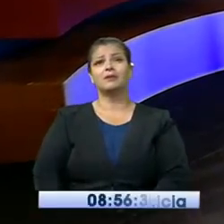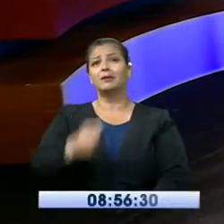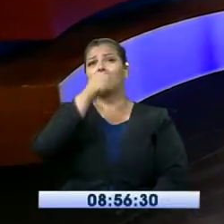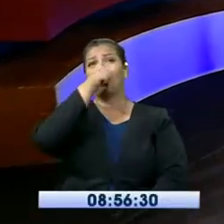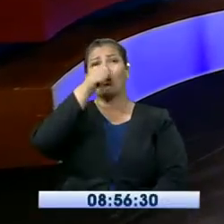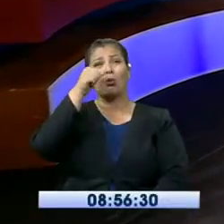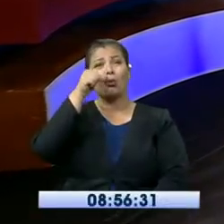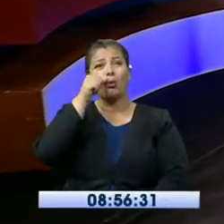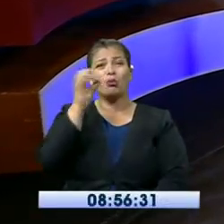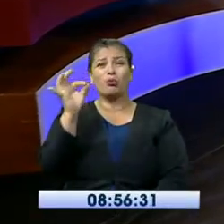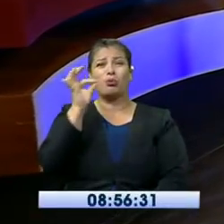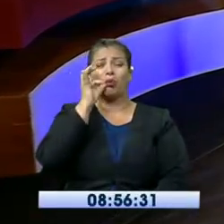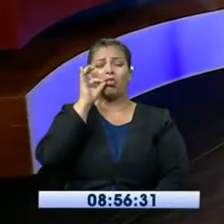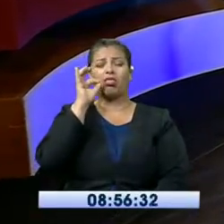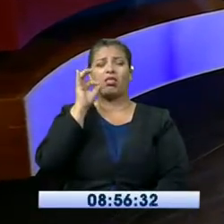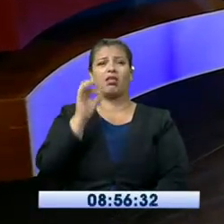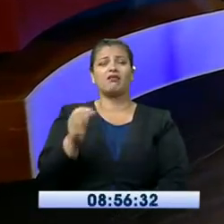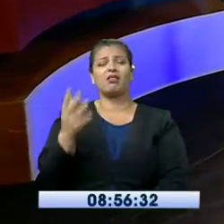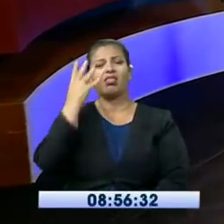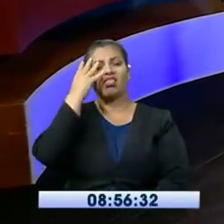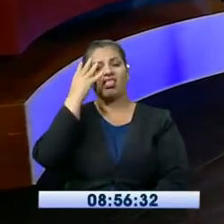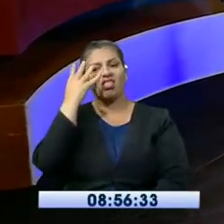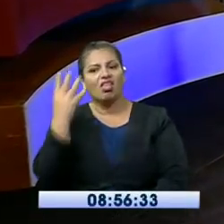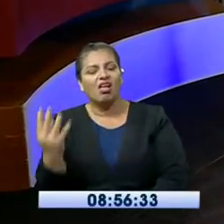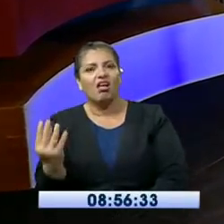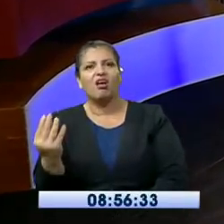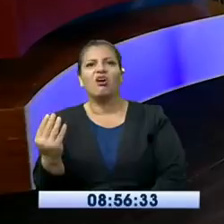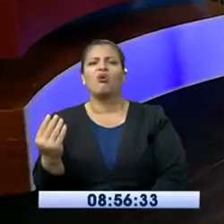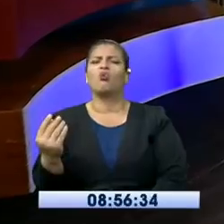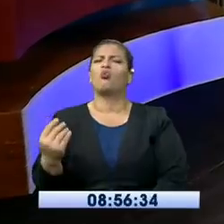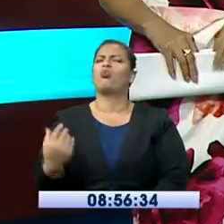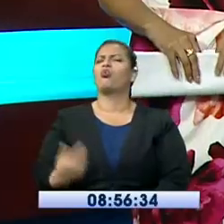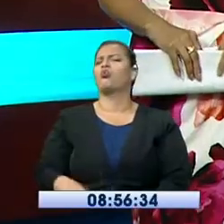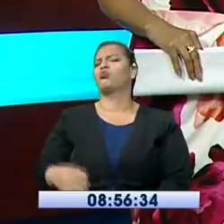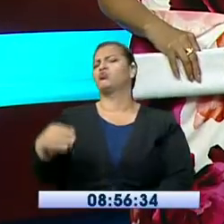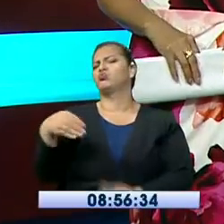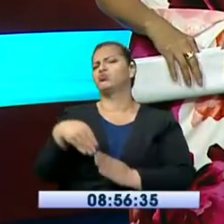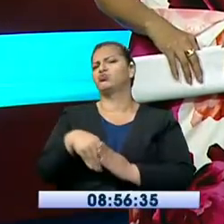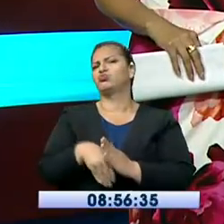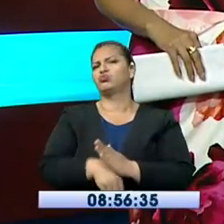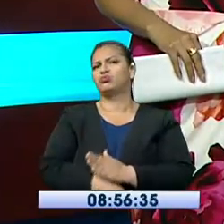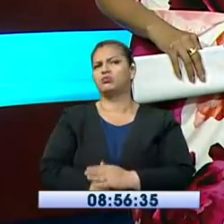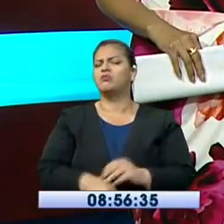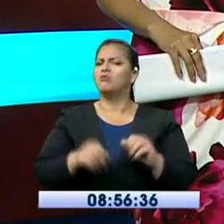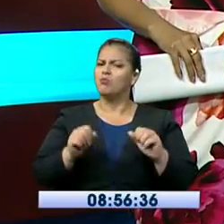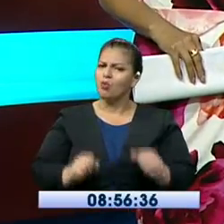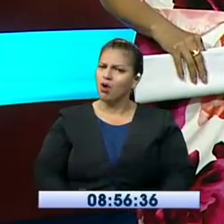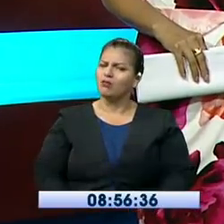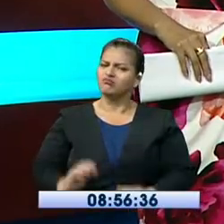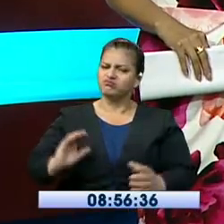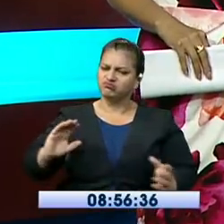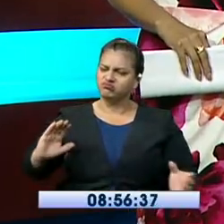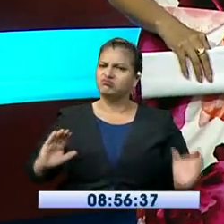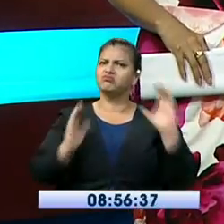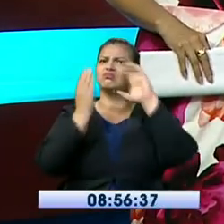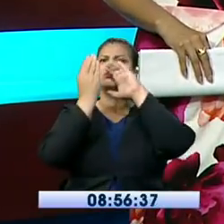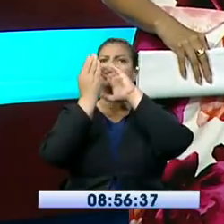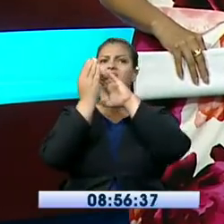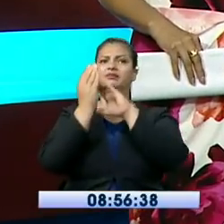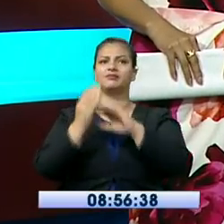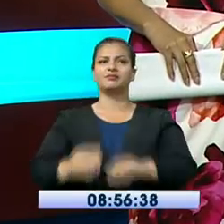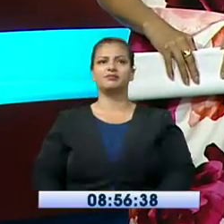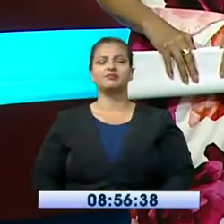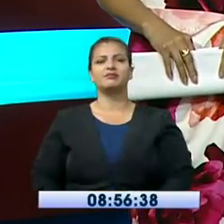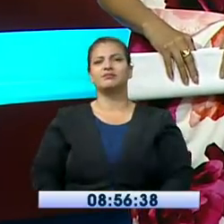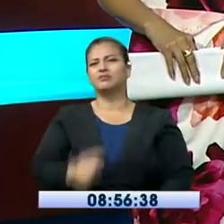persona lo decide y dice hasta aquí dile no a las drogas y si a la vida tenemos un caso una familia vive un